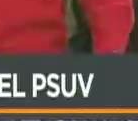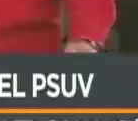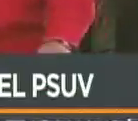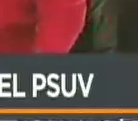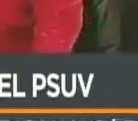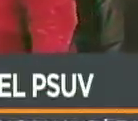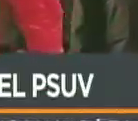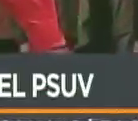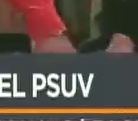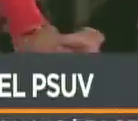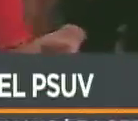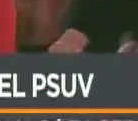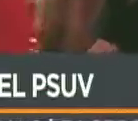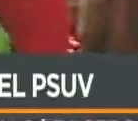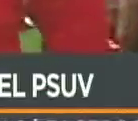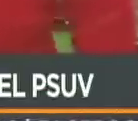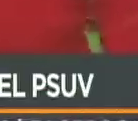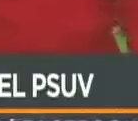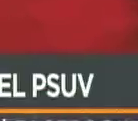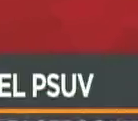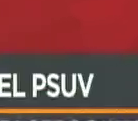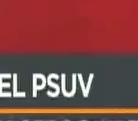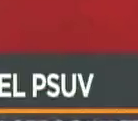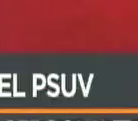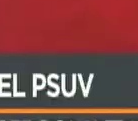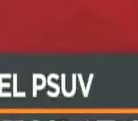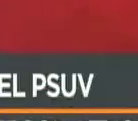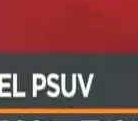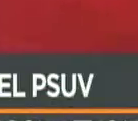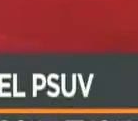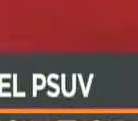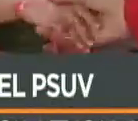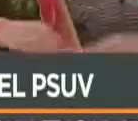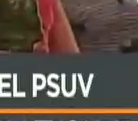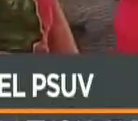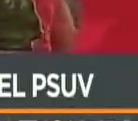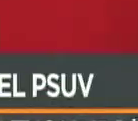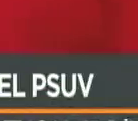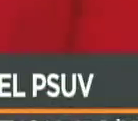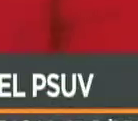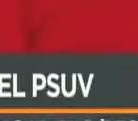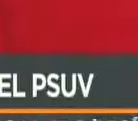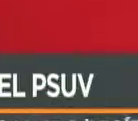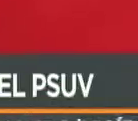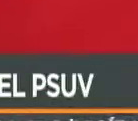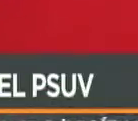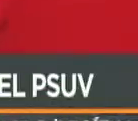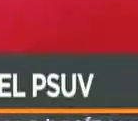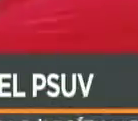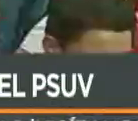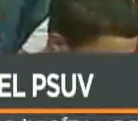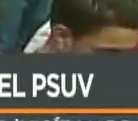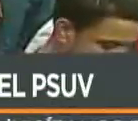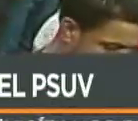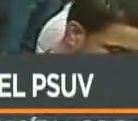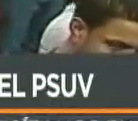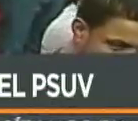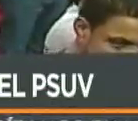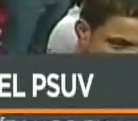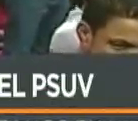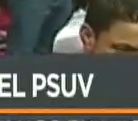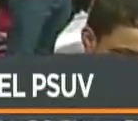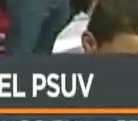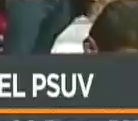casi 2 millones de personas han participado en este importante registro del Partido Socialista Unido de Venezuela. La meta